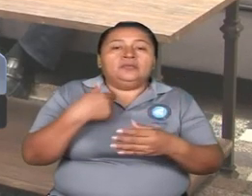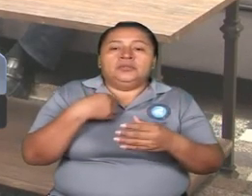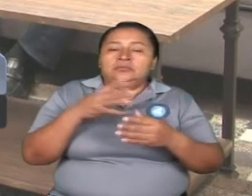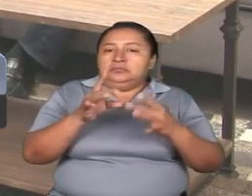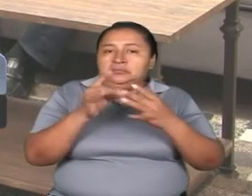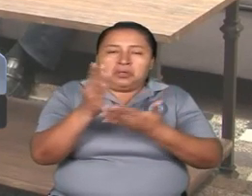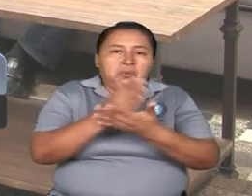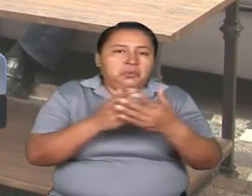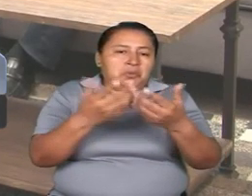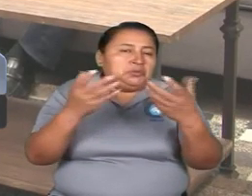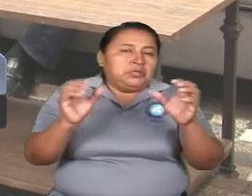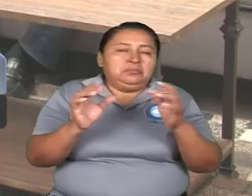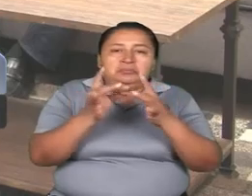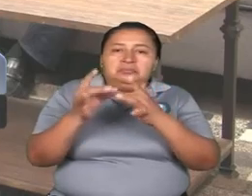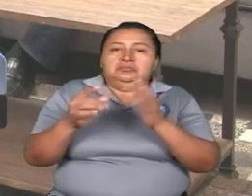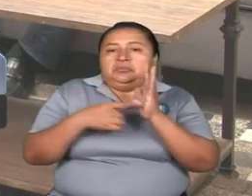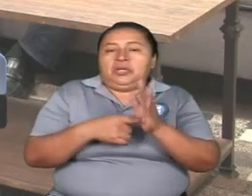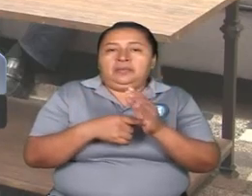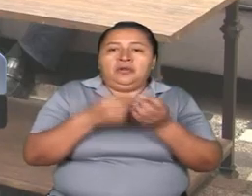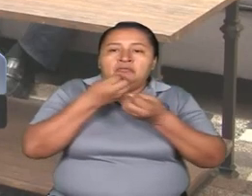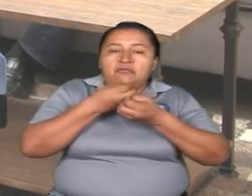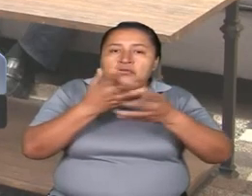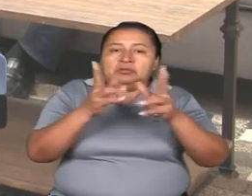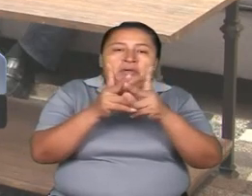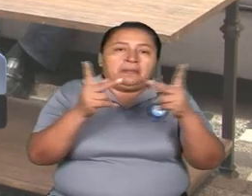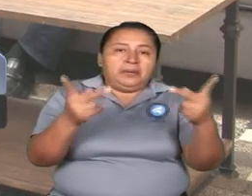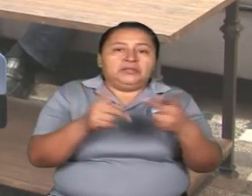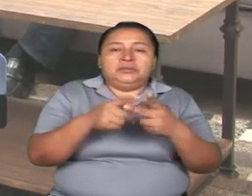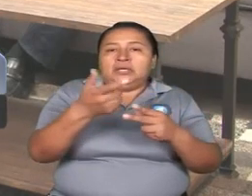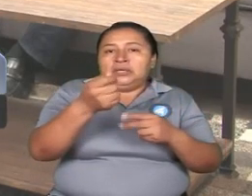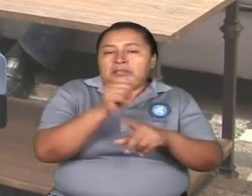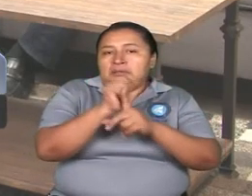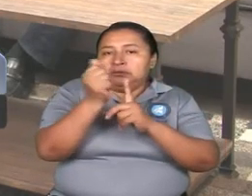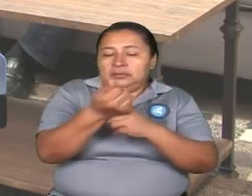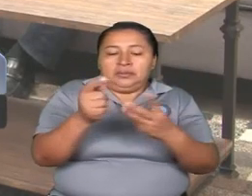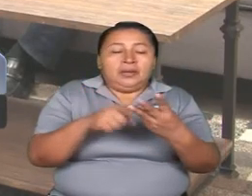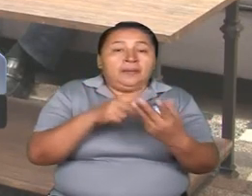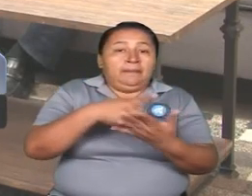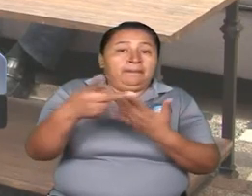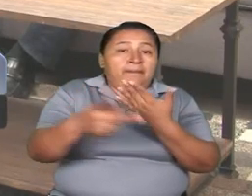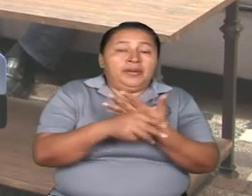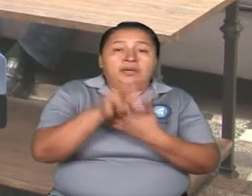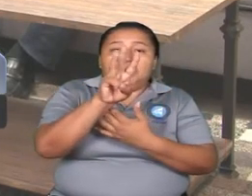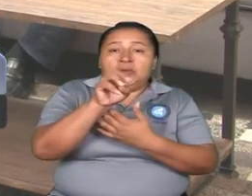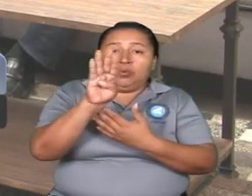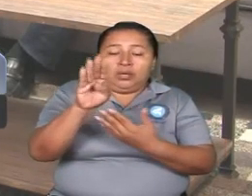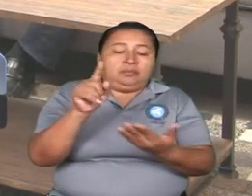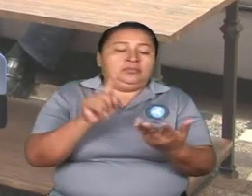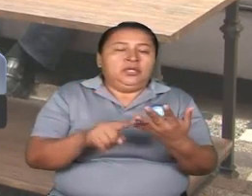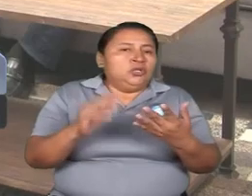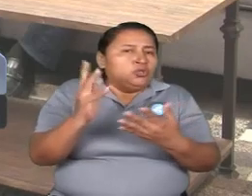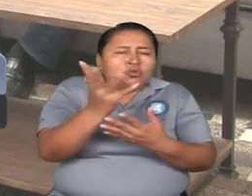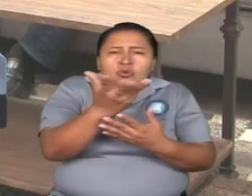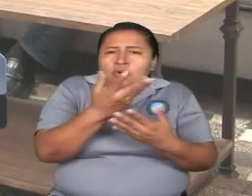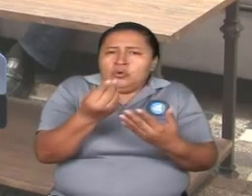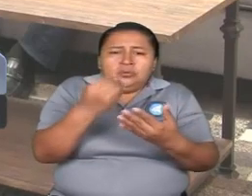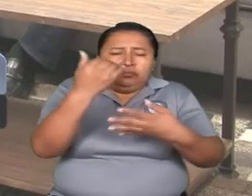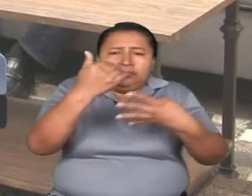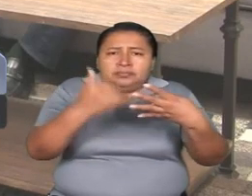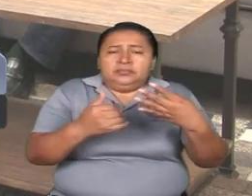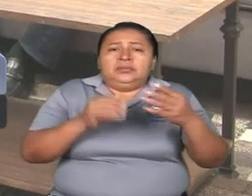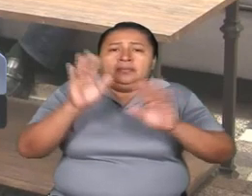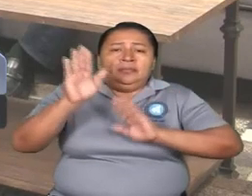especializados, como por ejemplo divulgación y prensa, el canal parlamentario, la página web de la Asamblea Nacional, todo lo que la